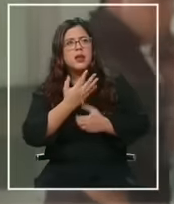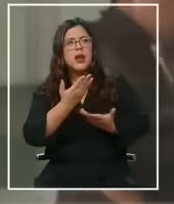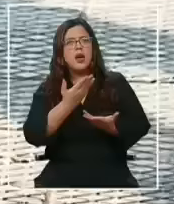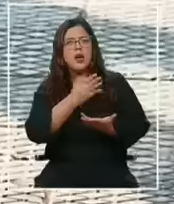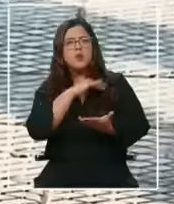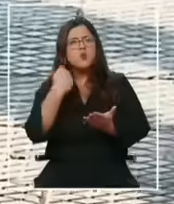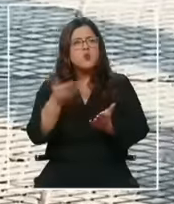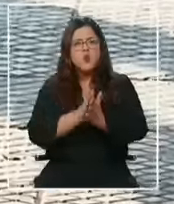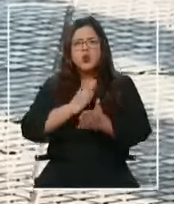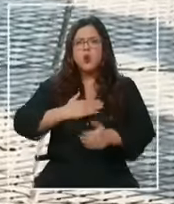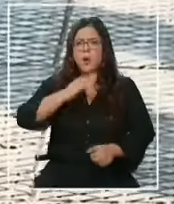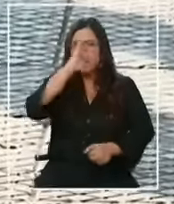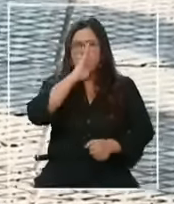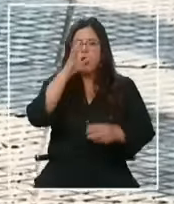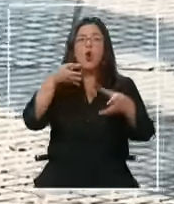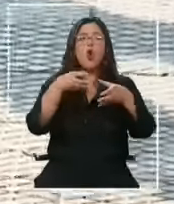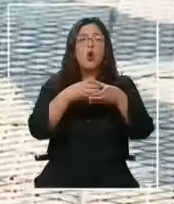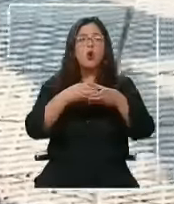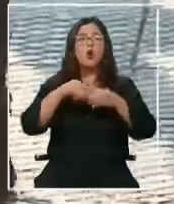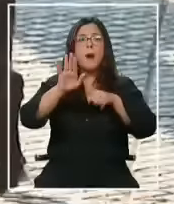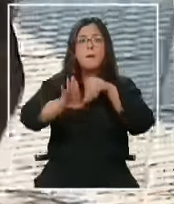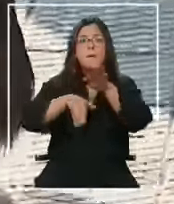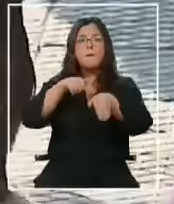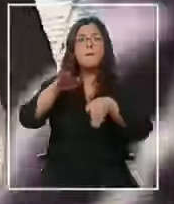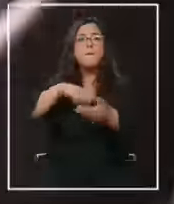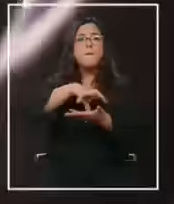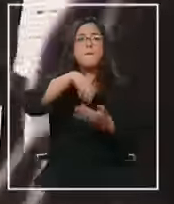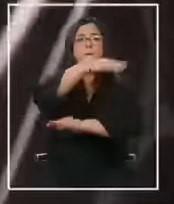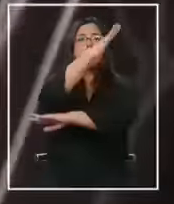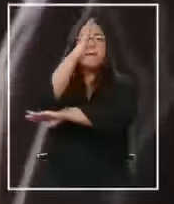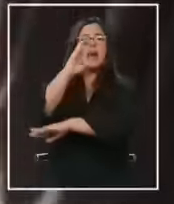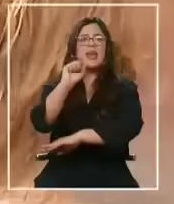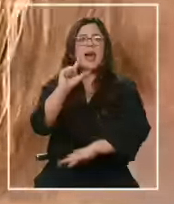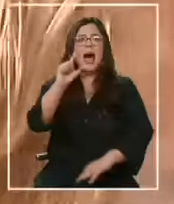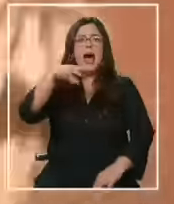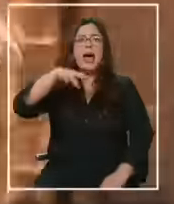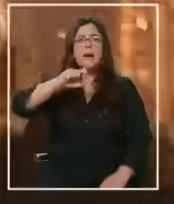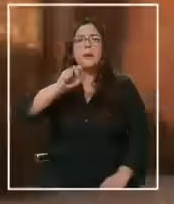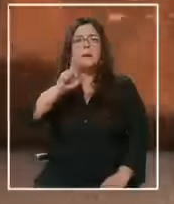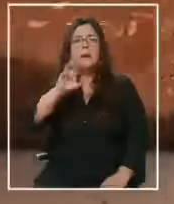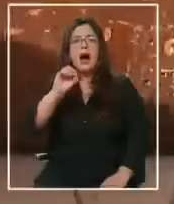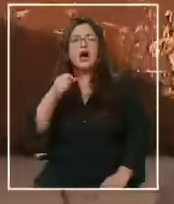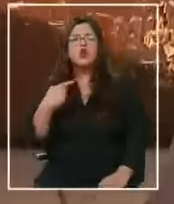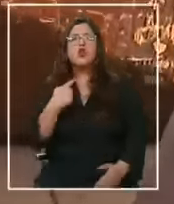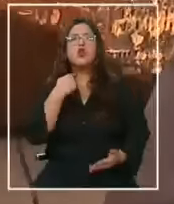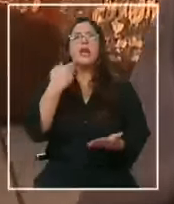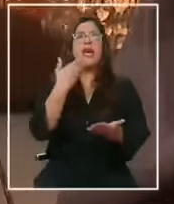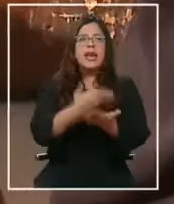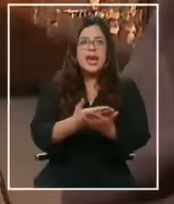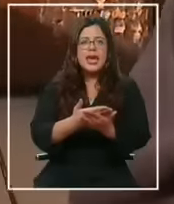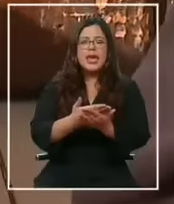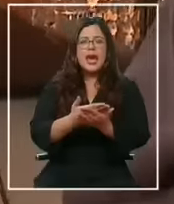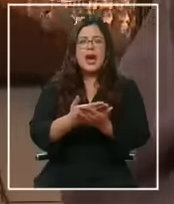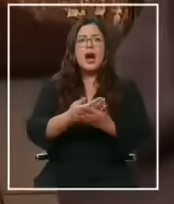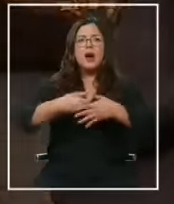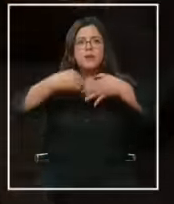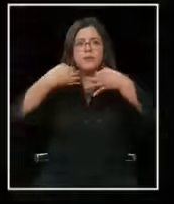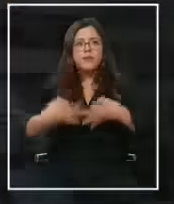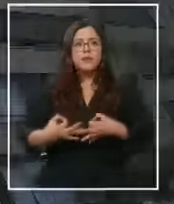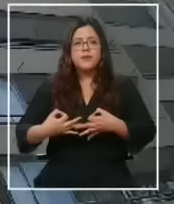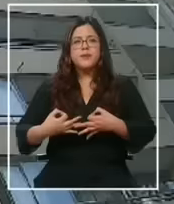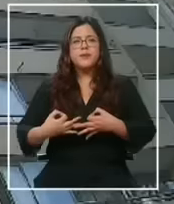mi perrito. La agrupación Patitas Parque Almagro anunció una querella. Buscarán hacer justicia hasta última